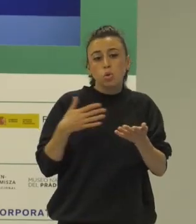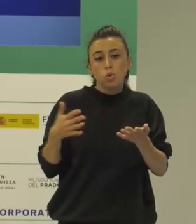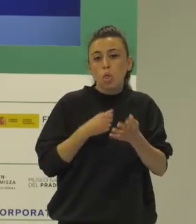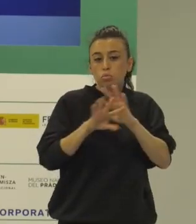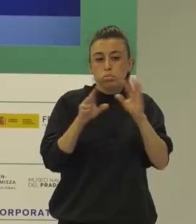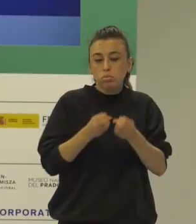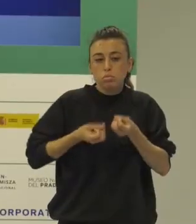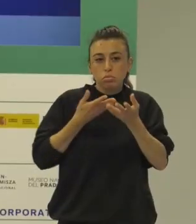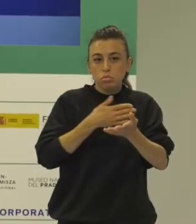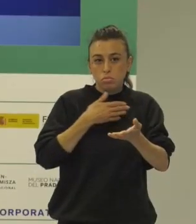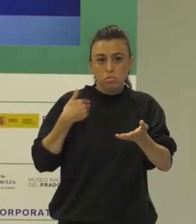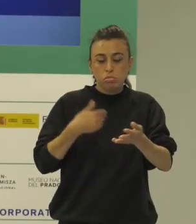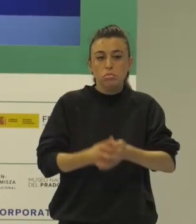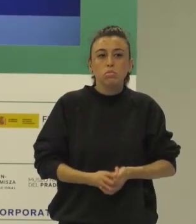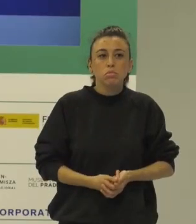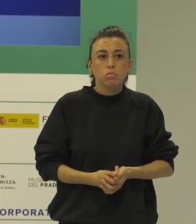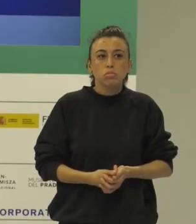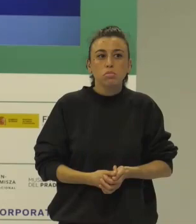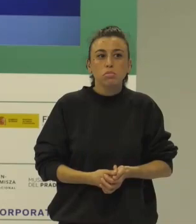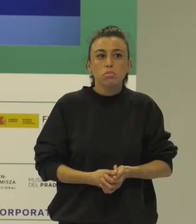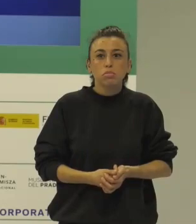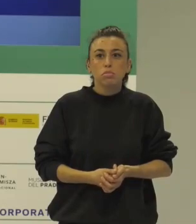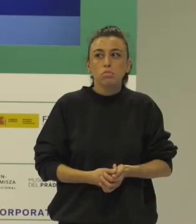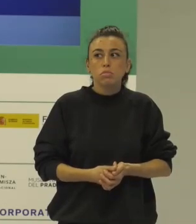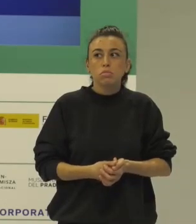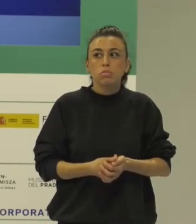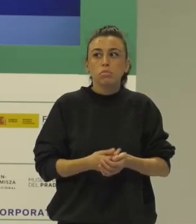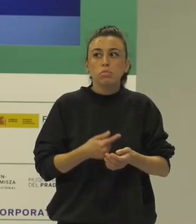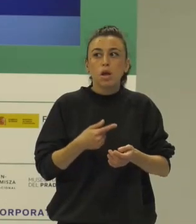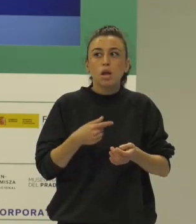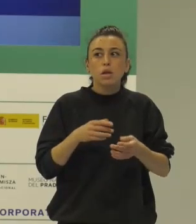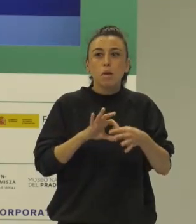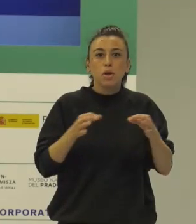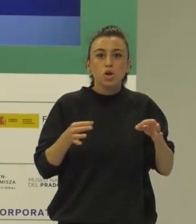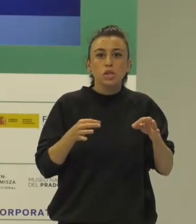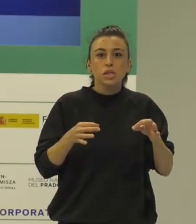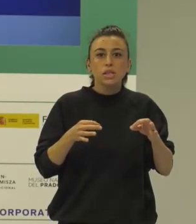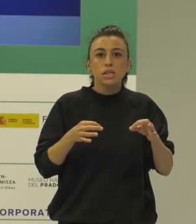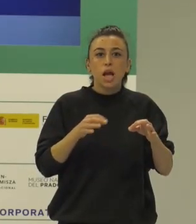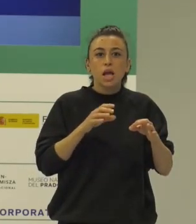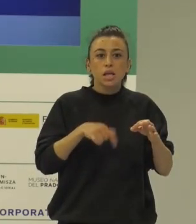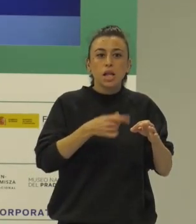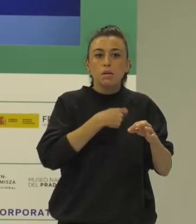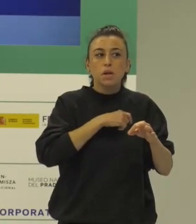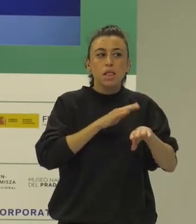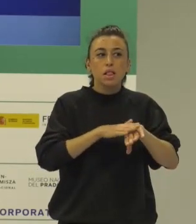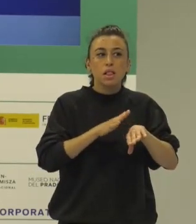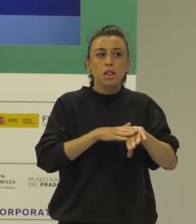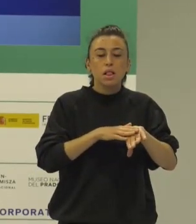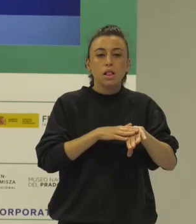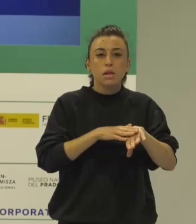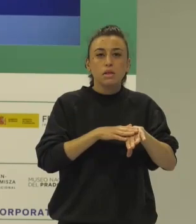libro. ¿Y te cuesta cuando te encuentras con periodistas o amigos de izquierdas en España, te cuesta todavía persuadirles de que están equivocados,